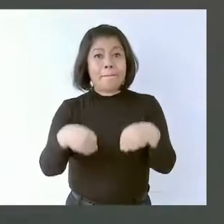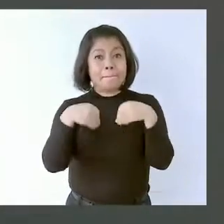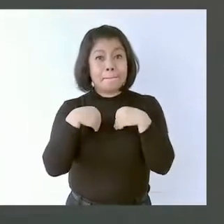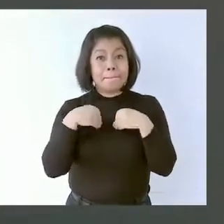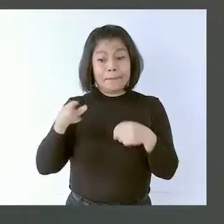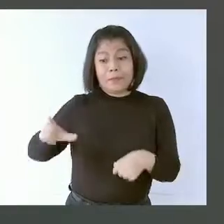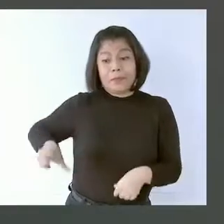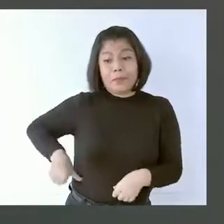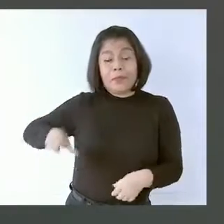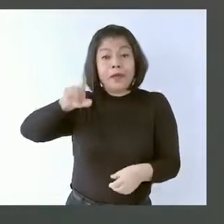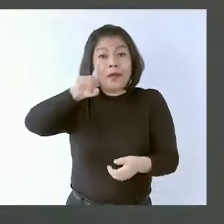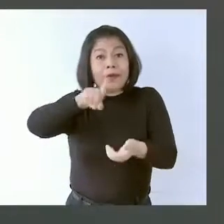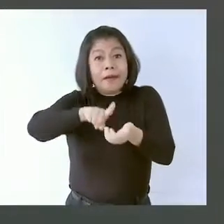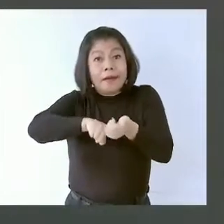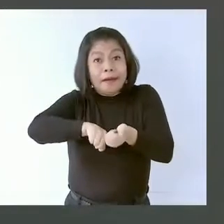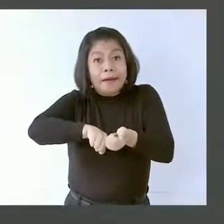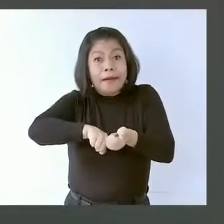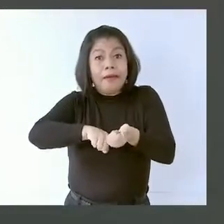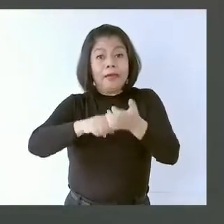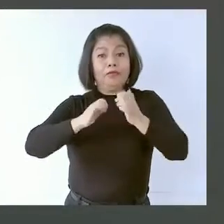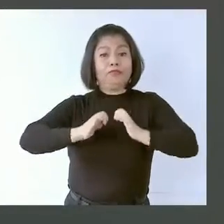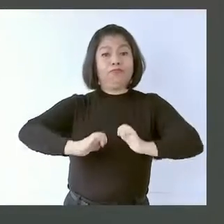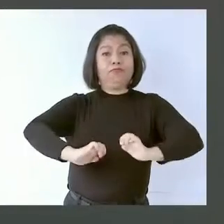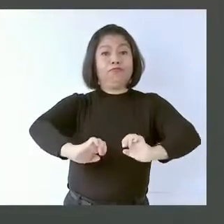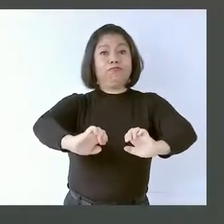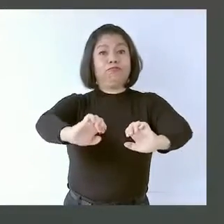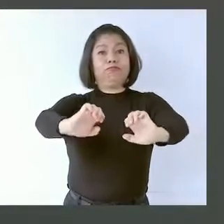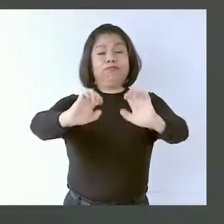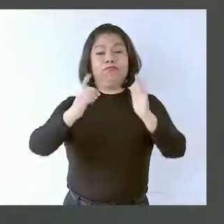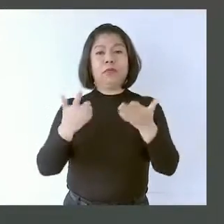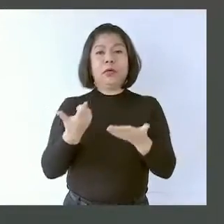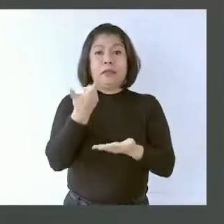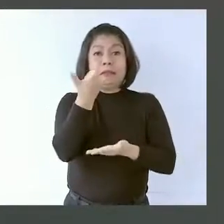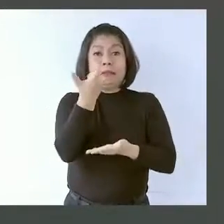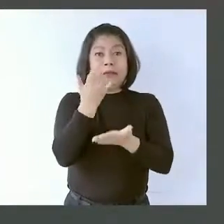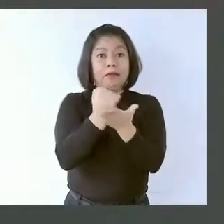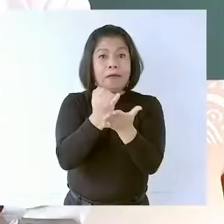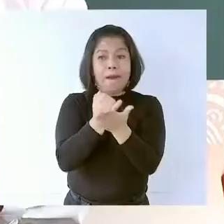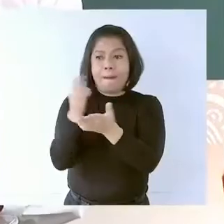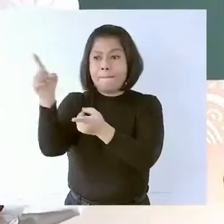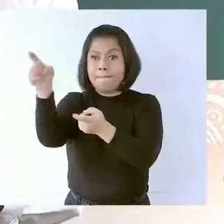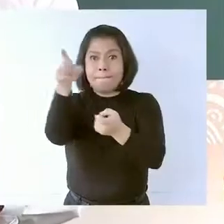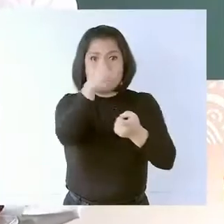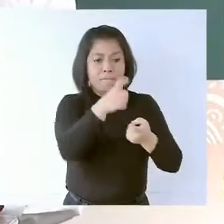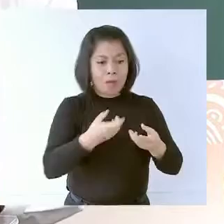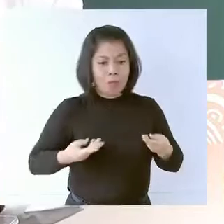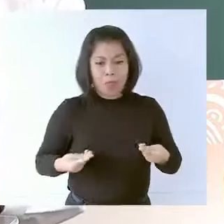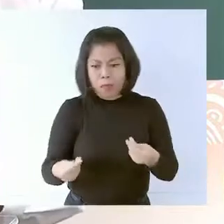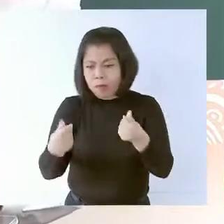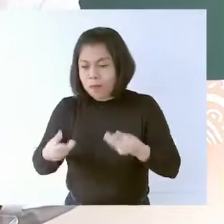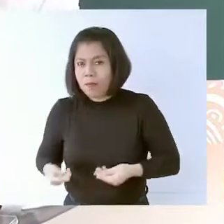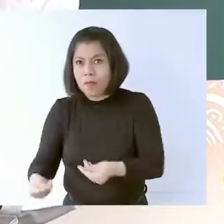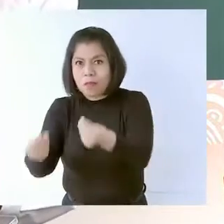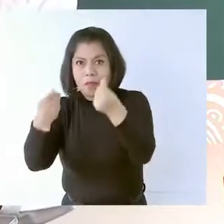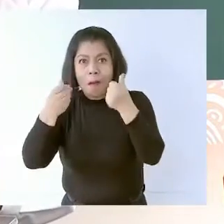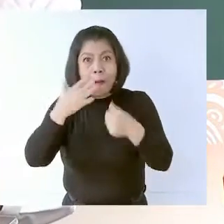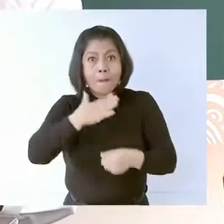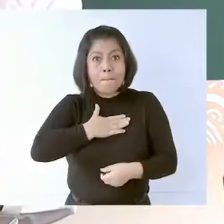gobierno, pues vamos saliendo adelante. Pero tenemos presupuesto, pero no es nada